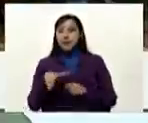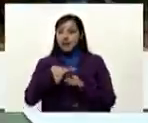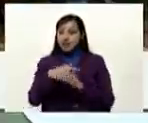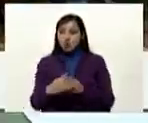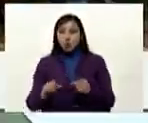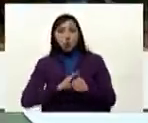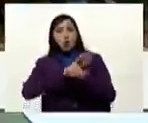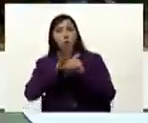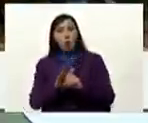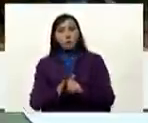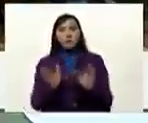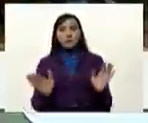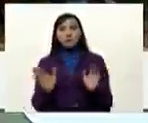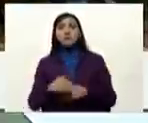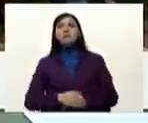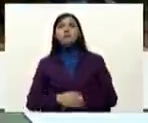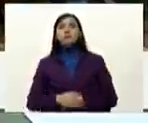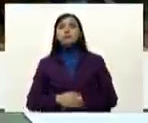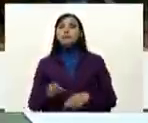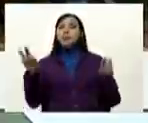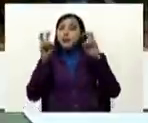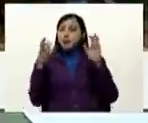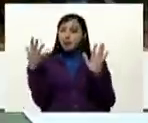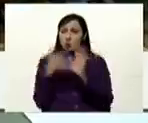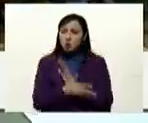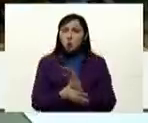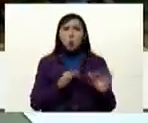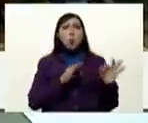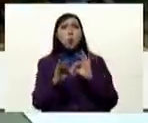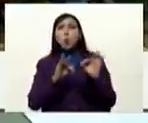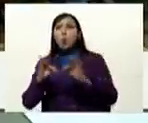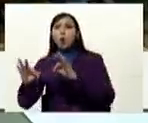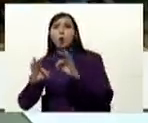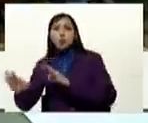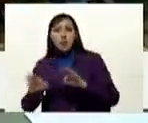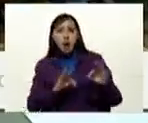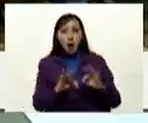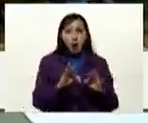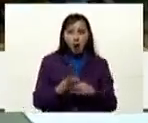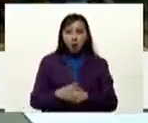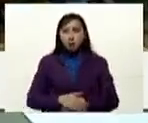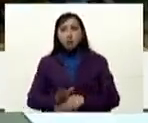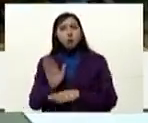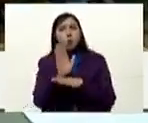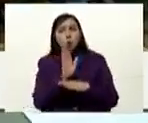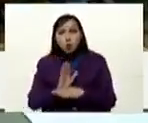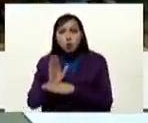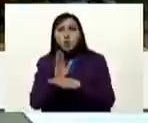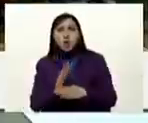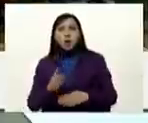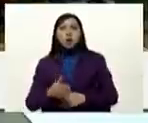La situación del COVID y el tema, bueno, de los contagios, los cuidados,